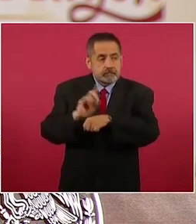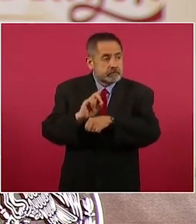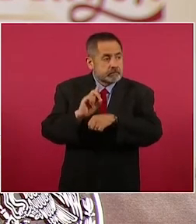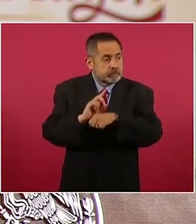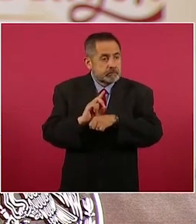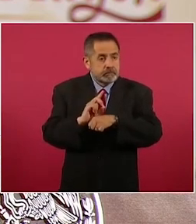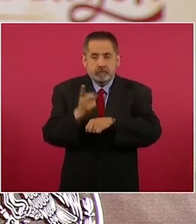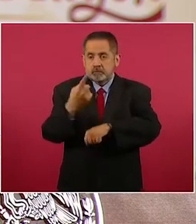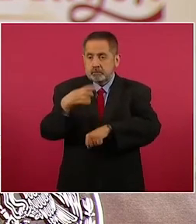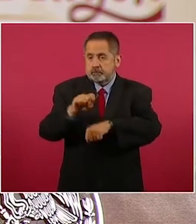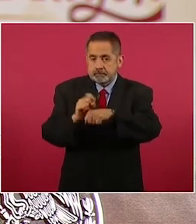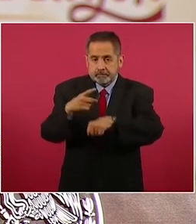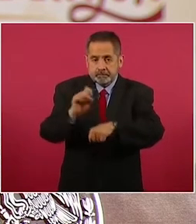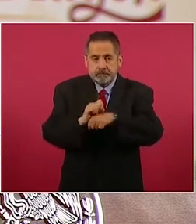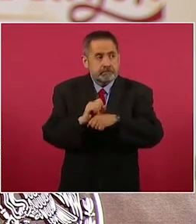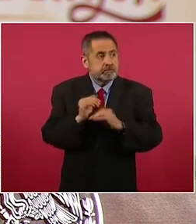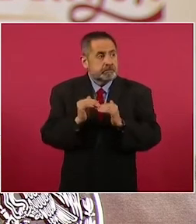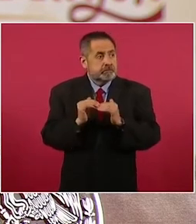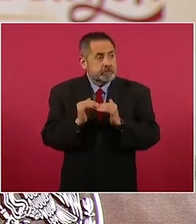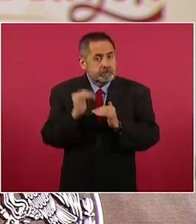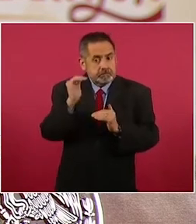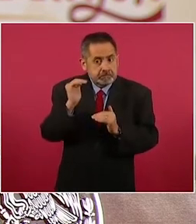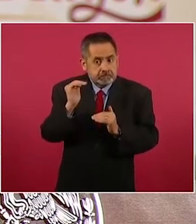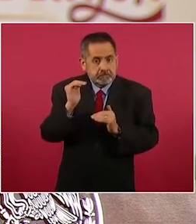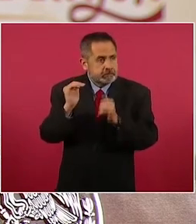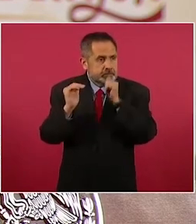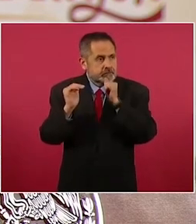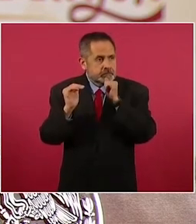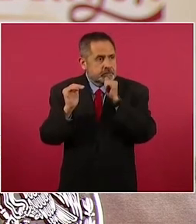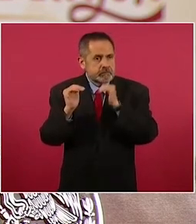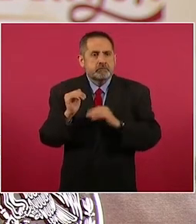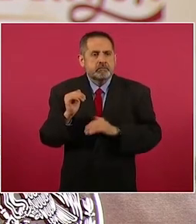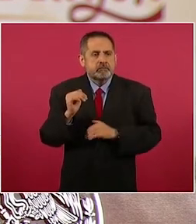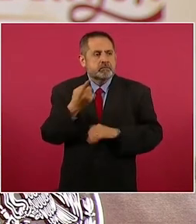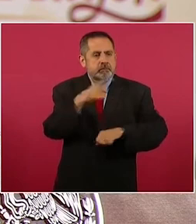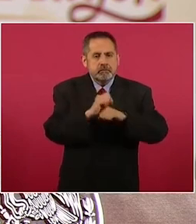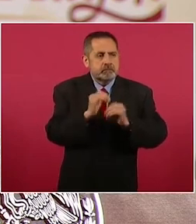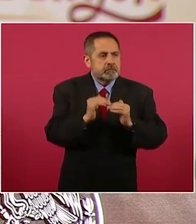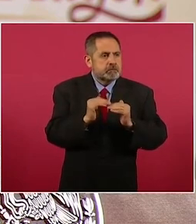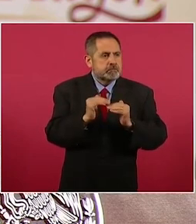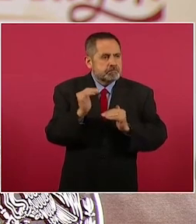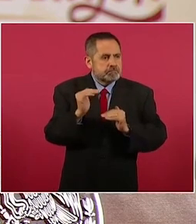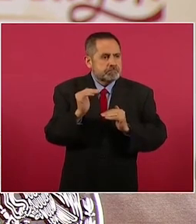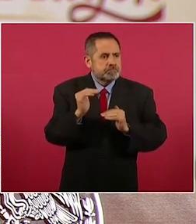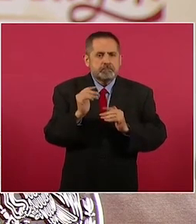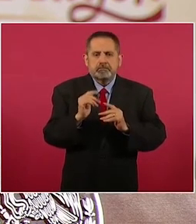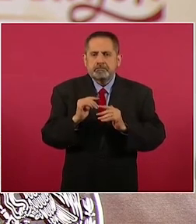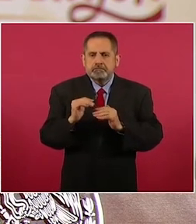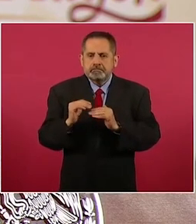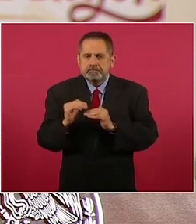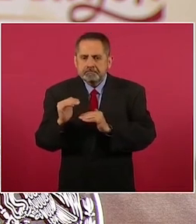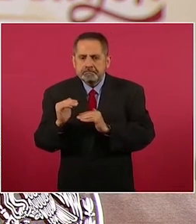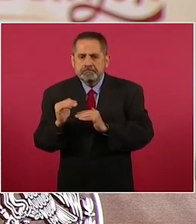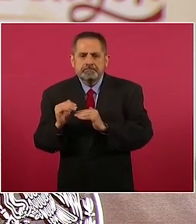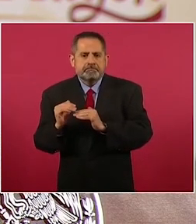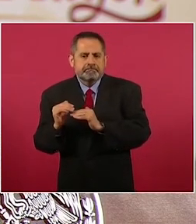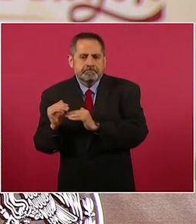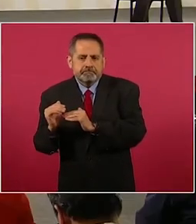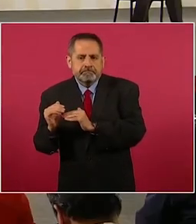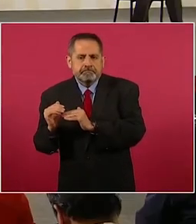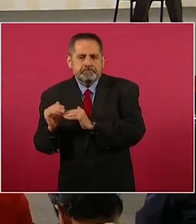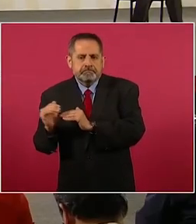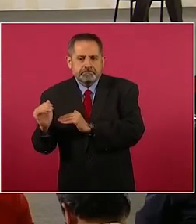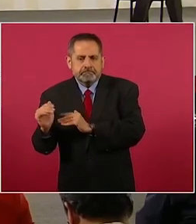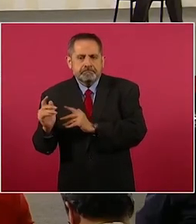o semana con semana es ya menor al que se estaba presentando en las 14 semanas anteriores.